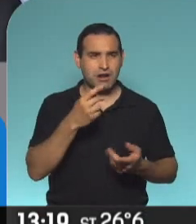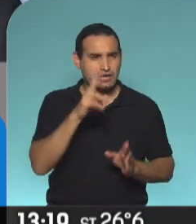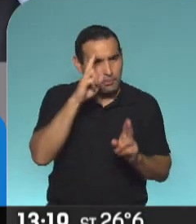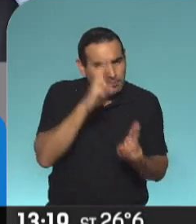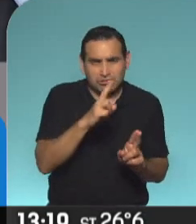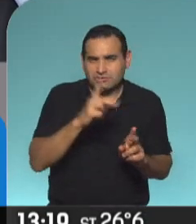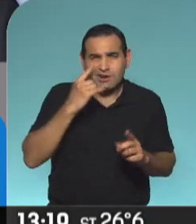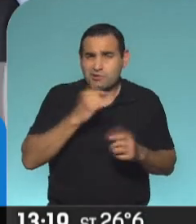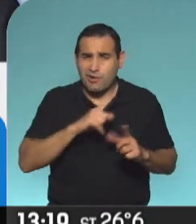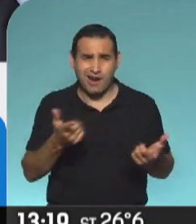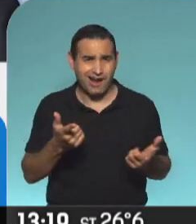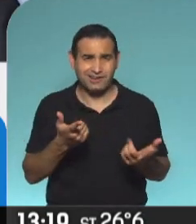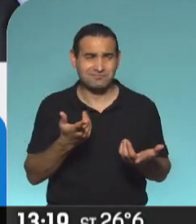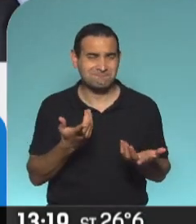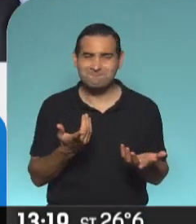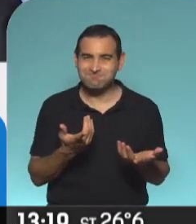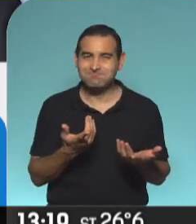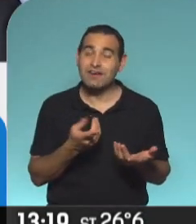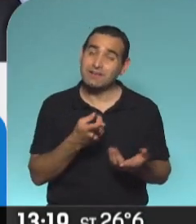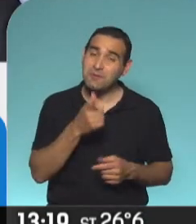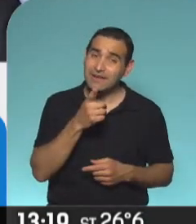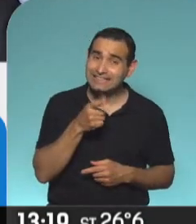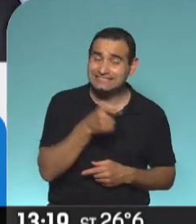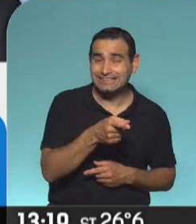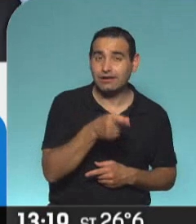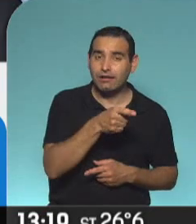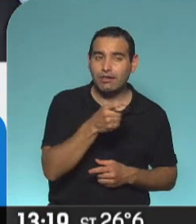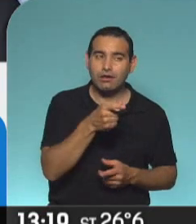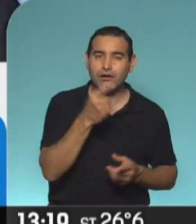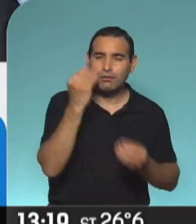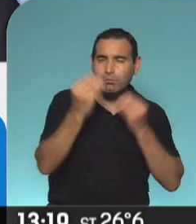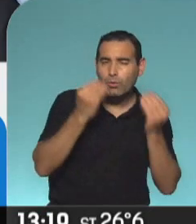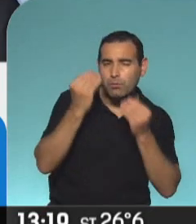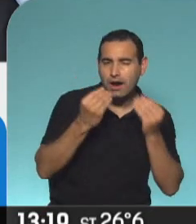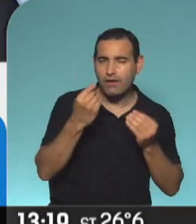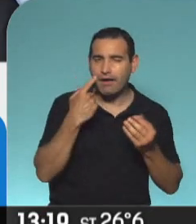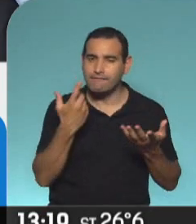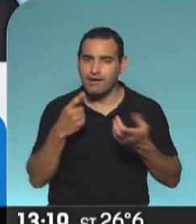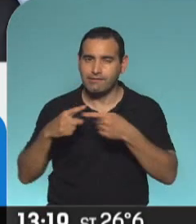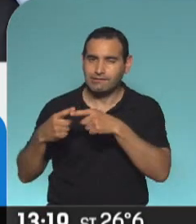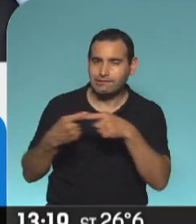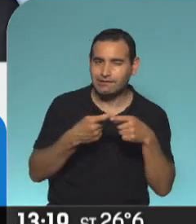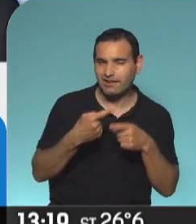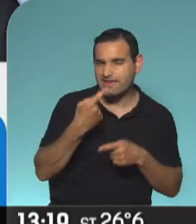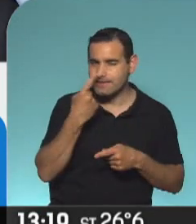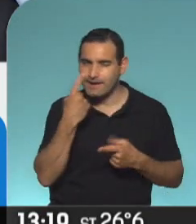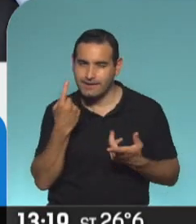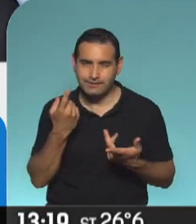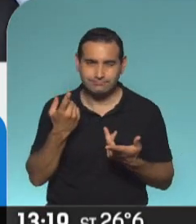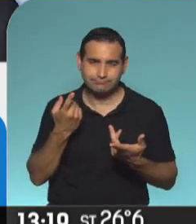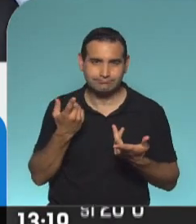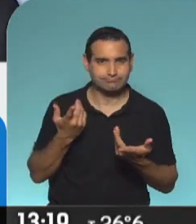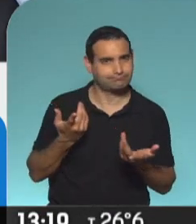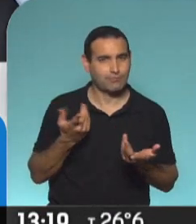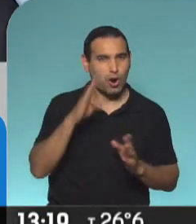académico, perdió prestigio jurídico y me parece que está más preocupada por las operaciones y los intereses que por